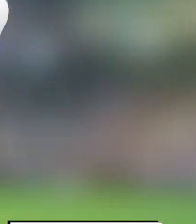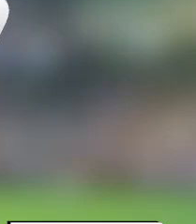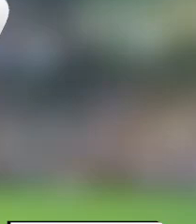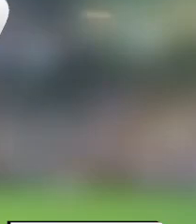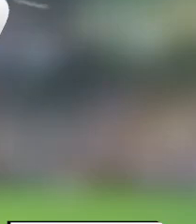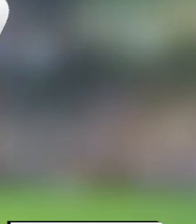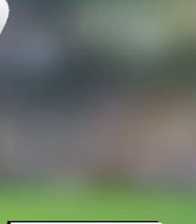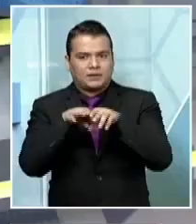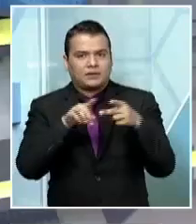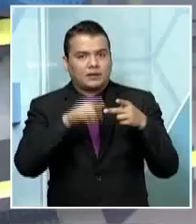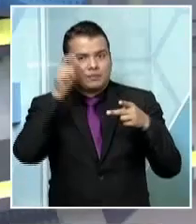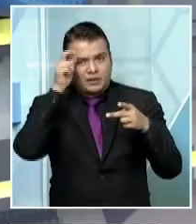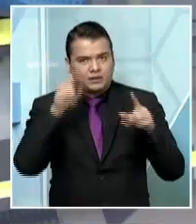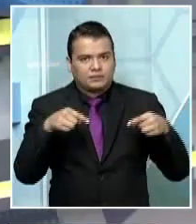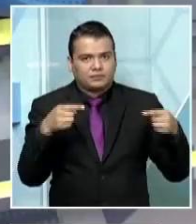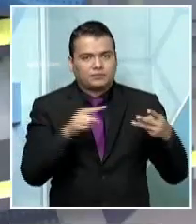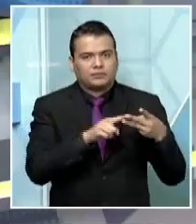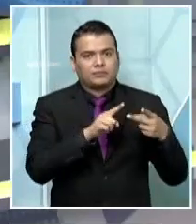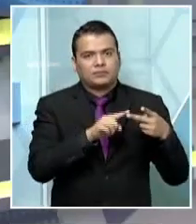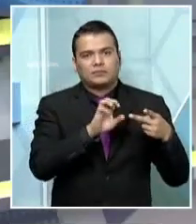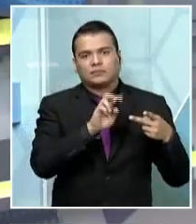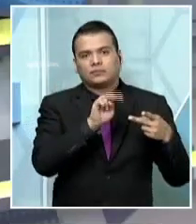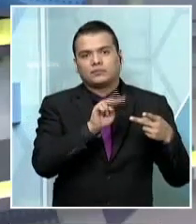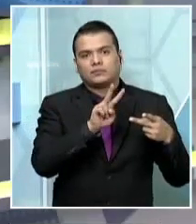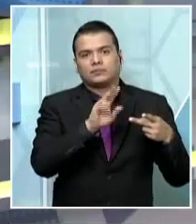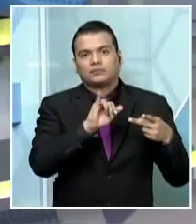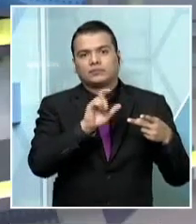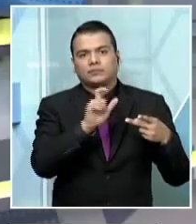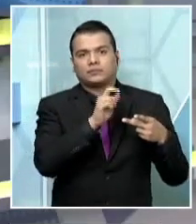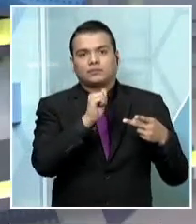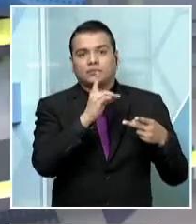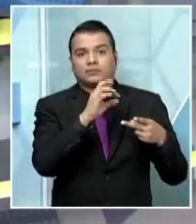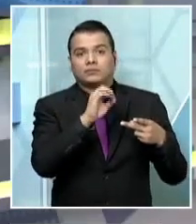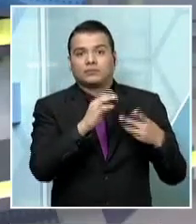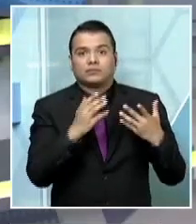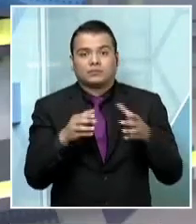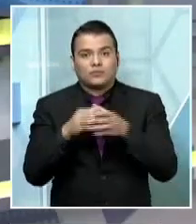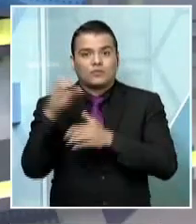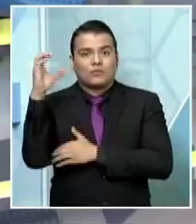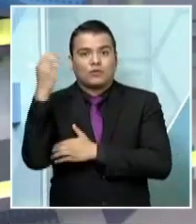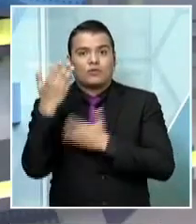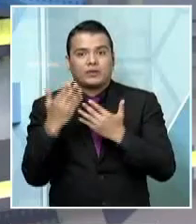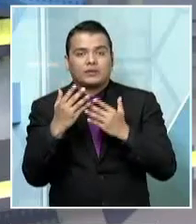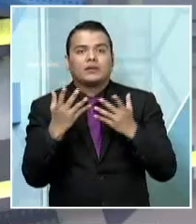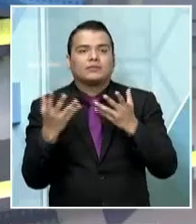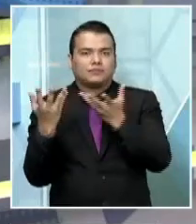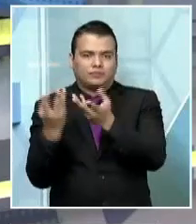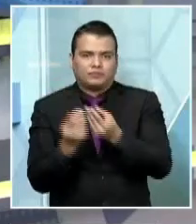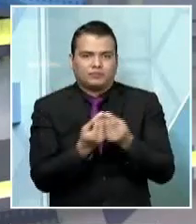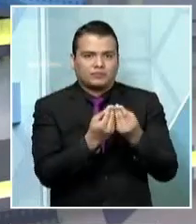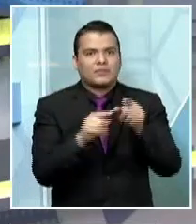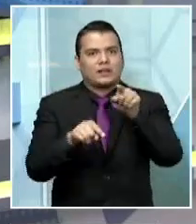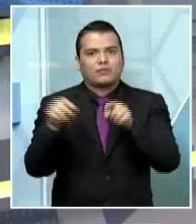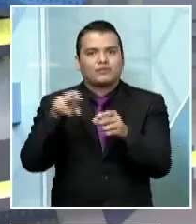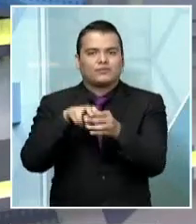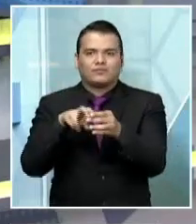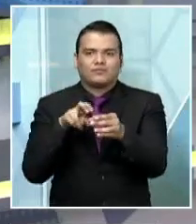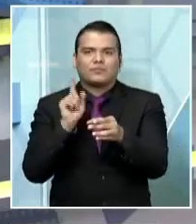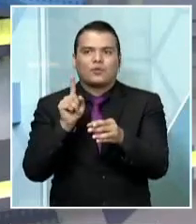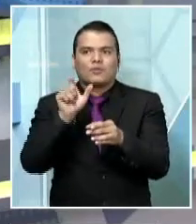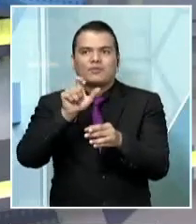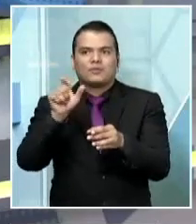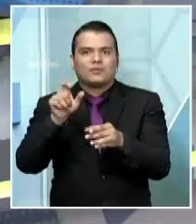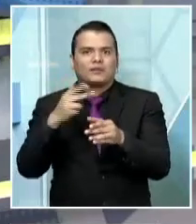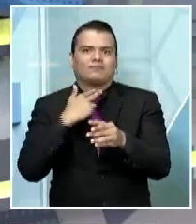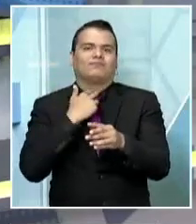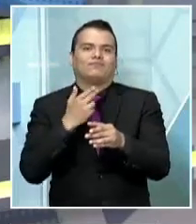Envigado recibirá al América. Se reúne la Selección Colombia con problemas por COVID-19 y también por algunos jugadores que se encuentran lesionados.